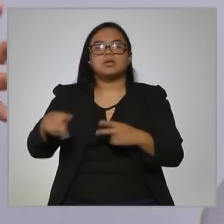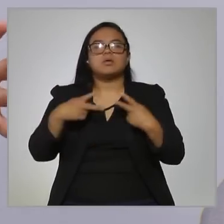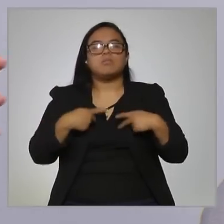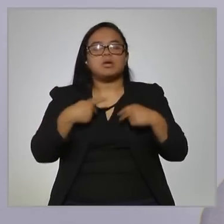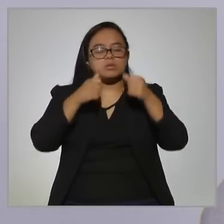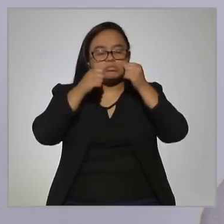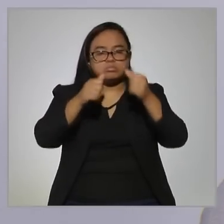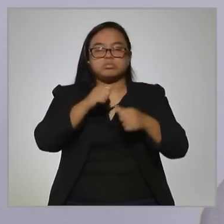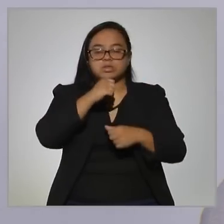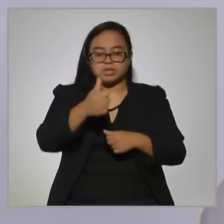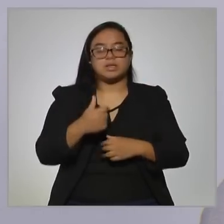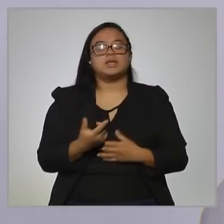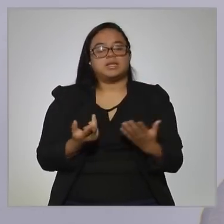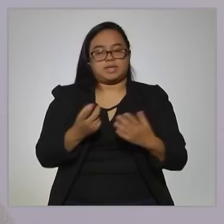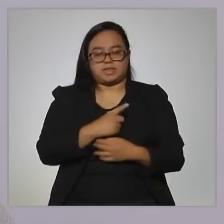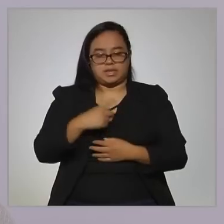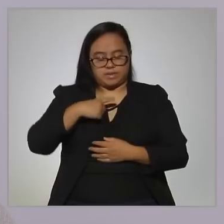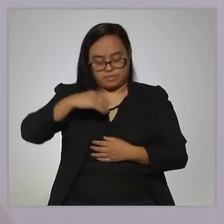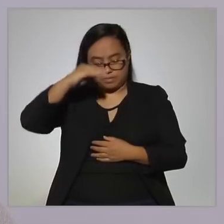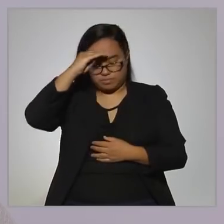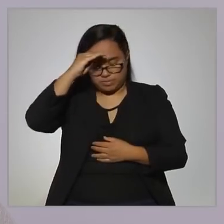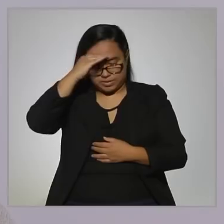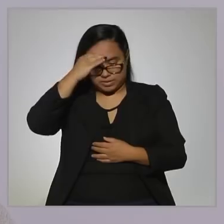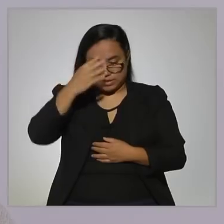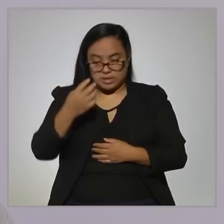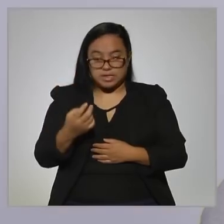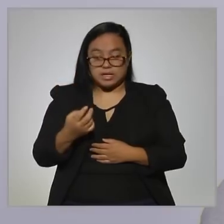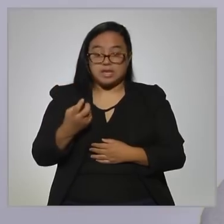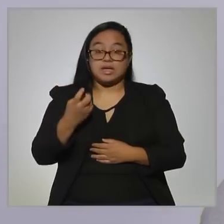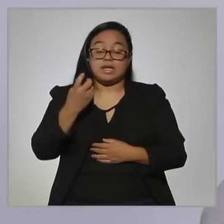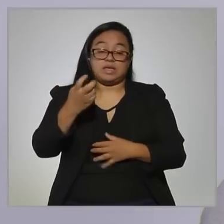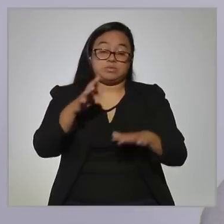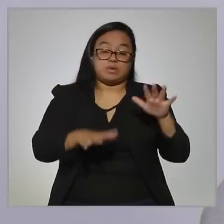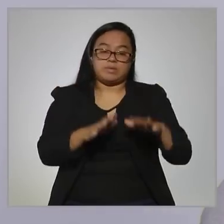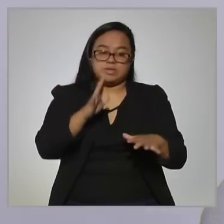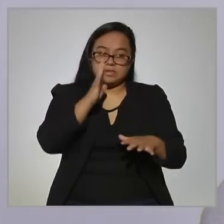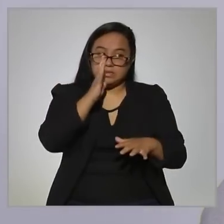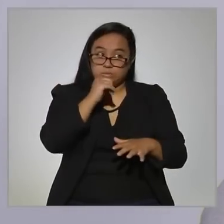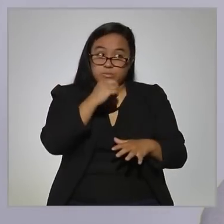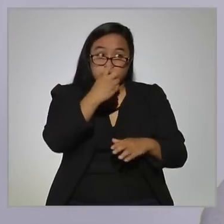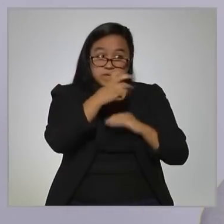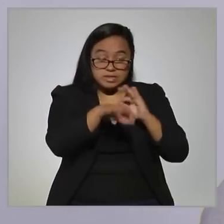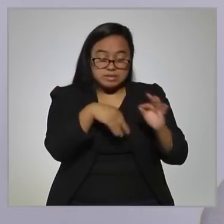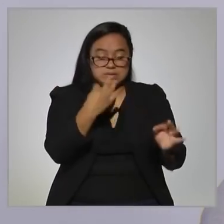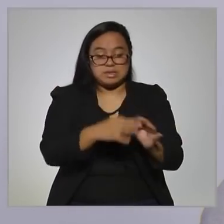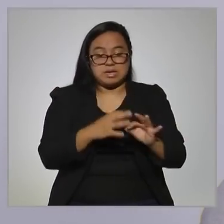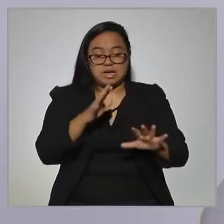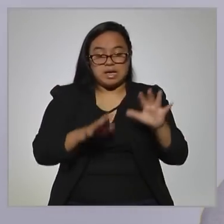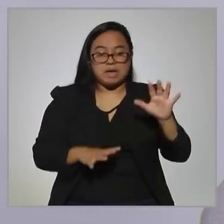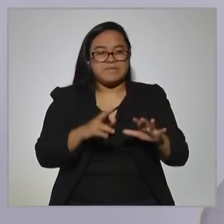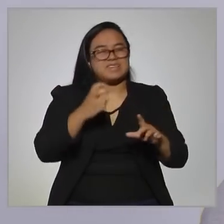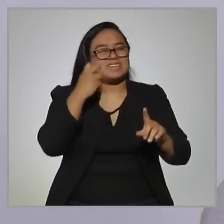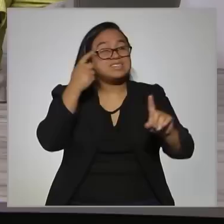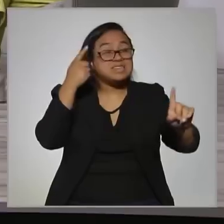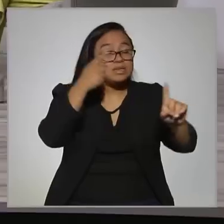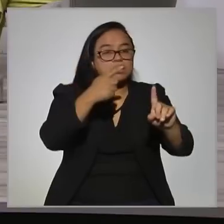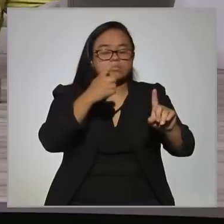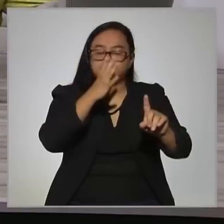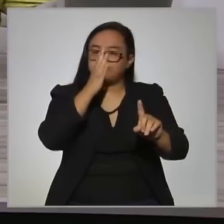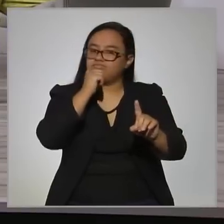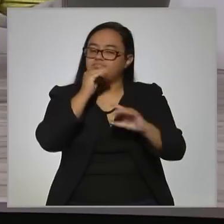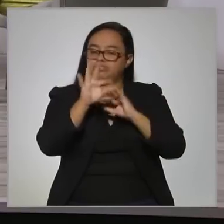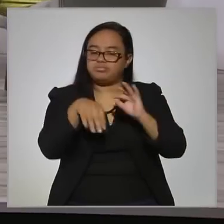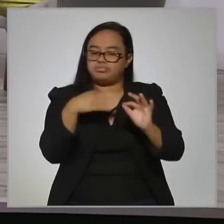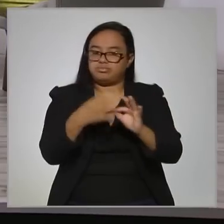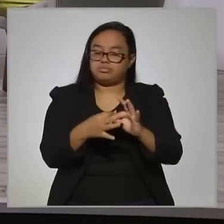que plantear también acá la dimensión de la imposibilidad a veces de lograr, ¿no? La consecución de ciertos objetivos.